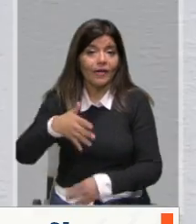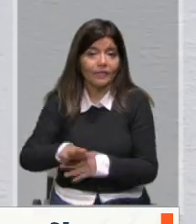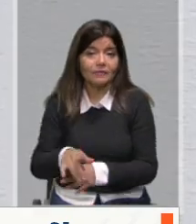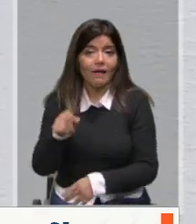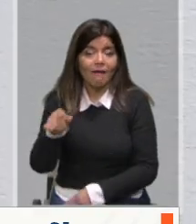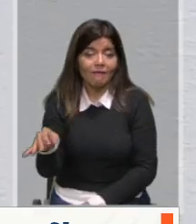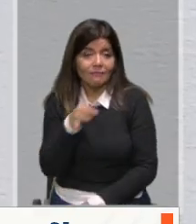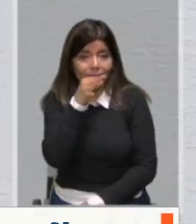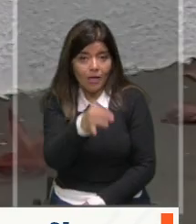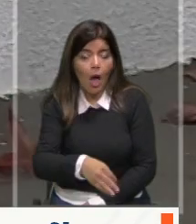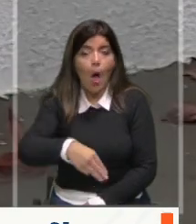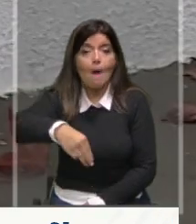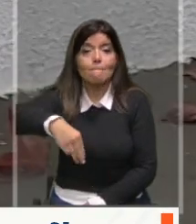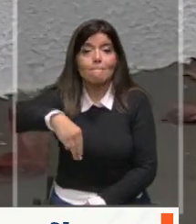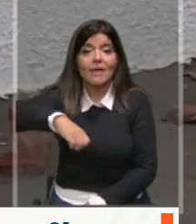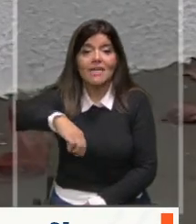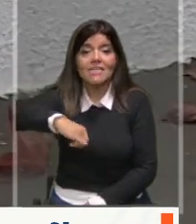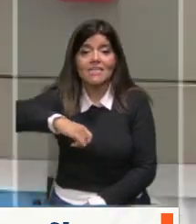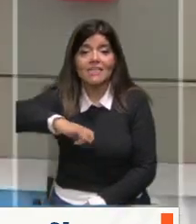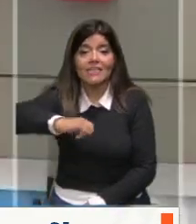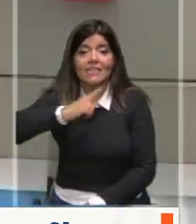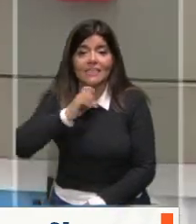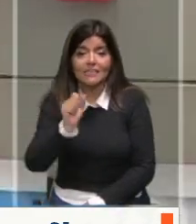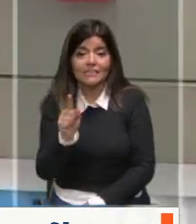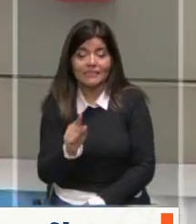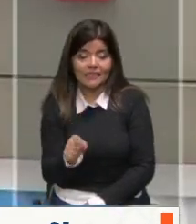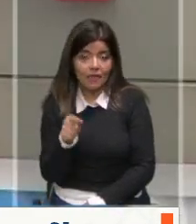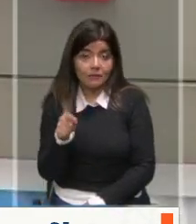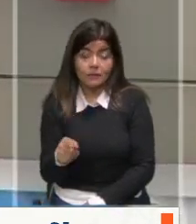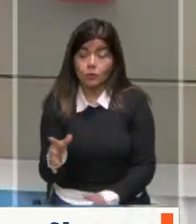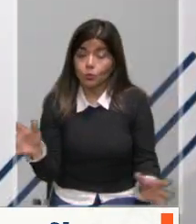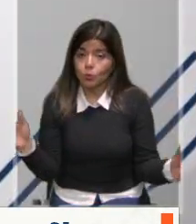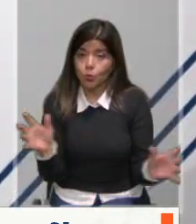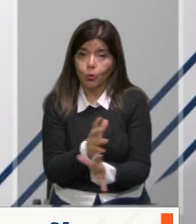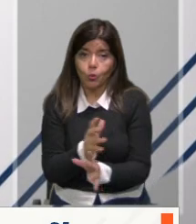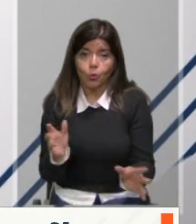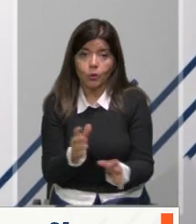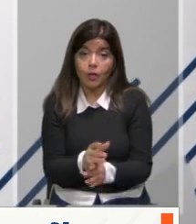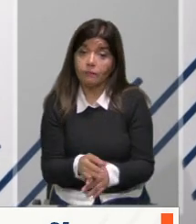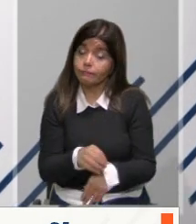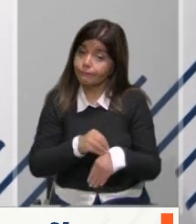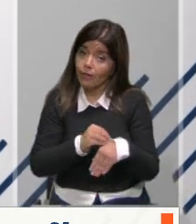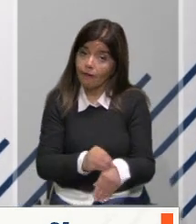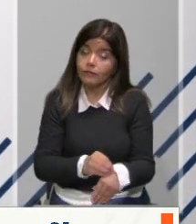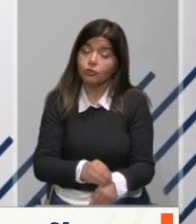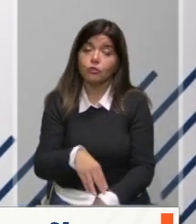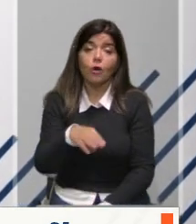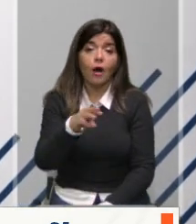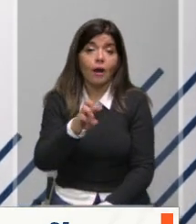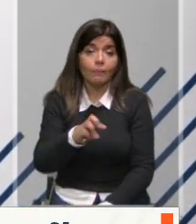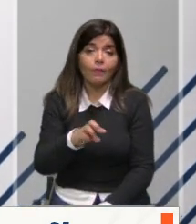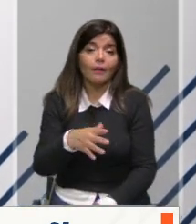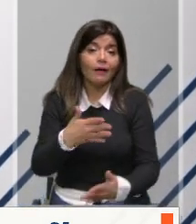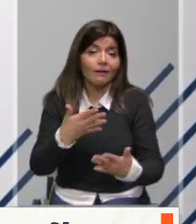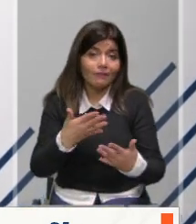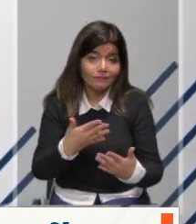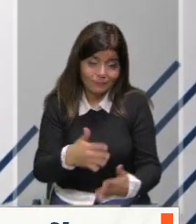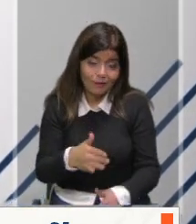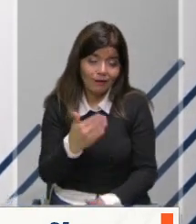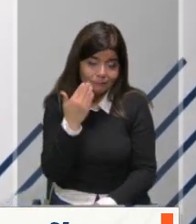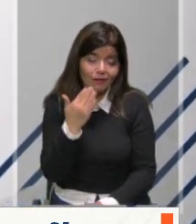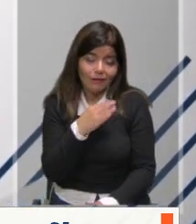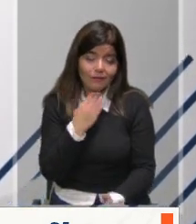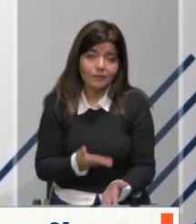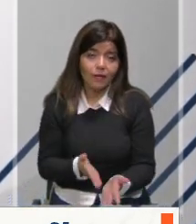con meningitis neumocócica. Su estado era tan grave que se les comunicó a sus padres que su muerte era inminente, lo